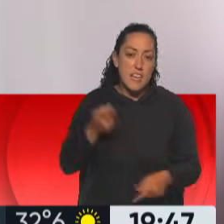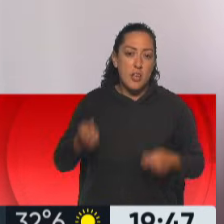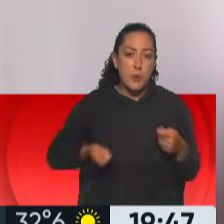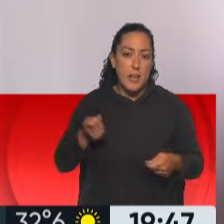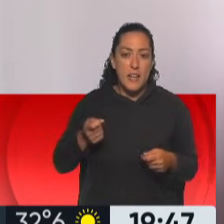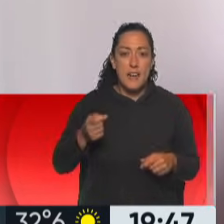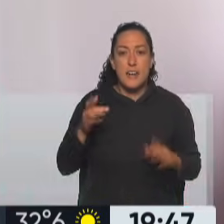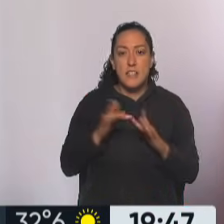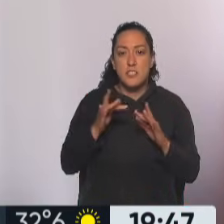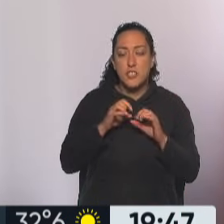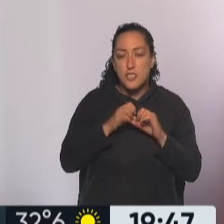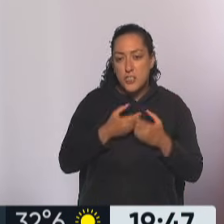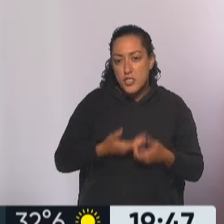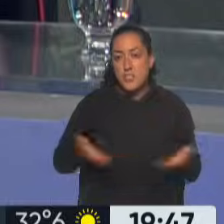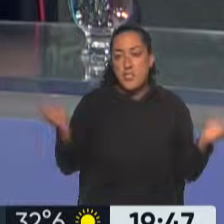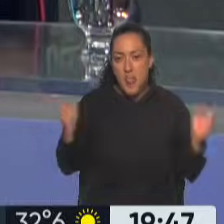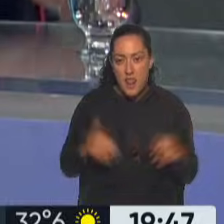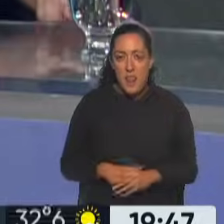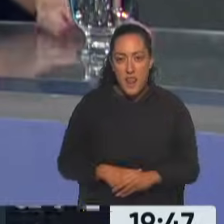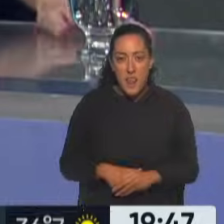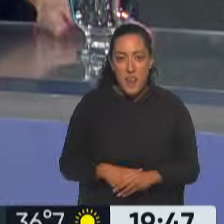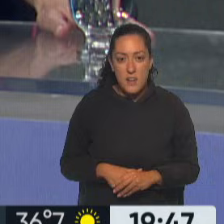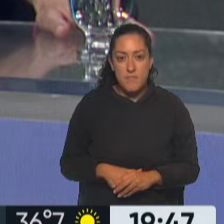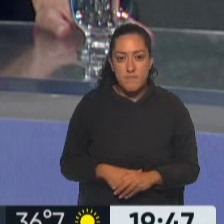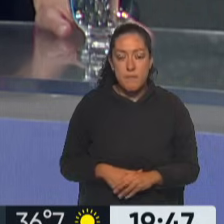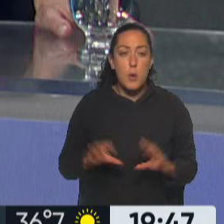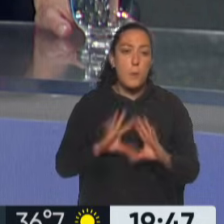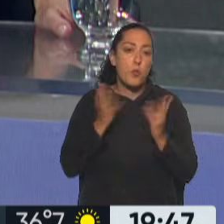redes sociales. Ahí estamos, con las repercusiones entonces en